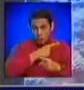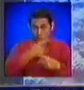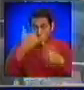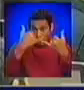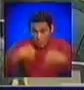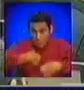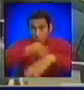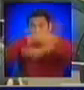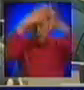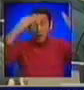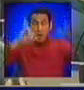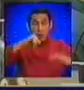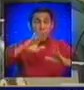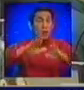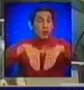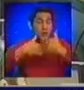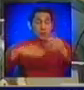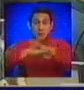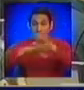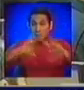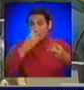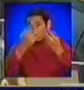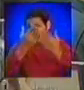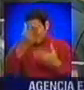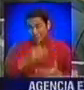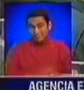del jueves llegó a órbita.